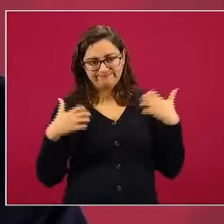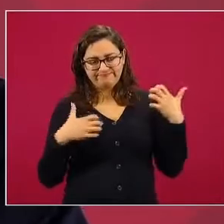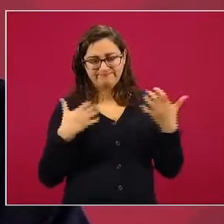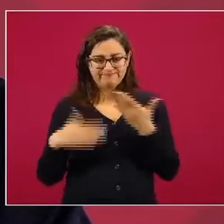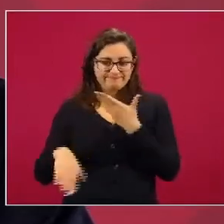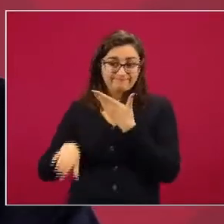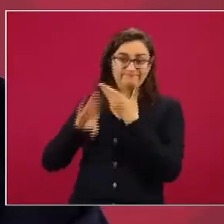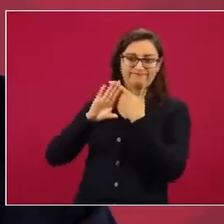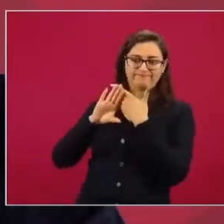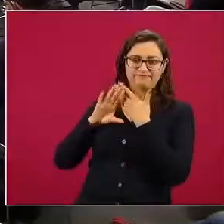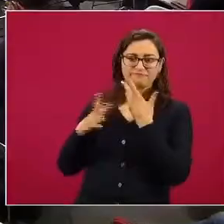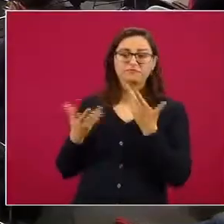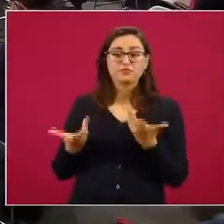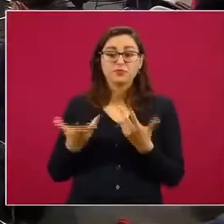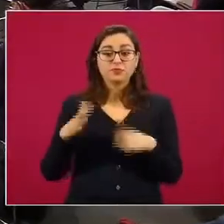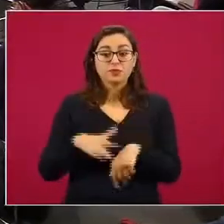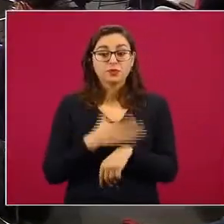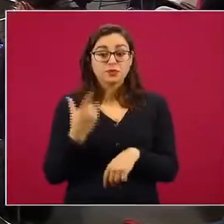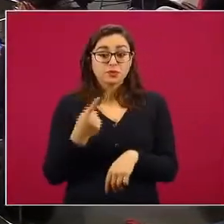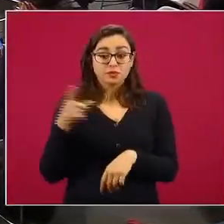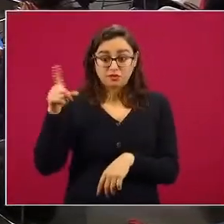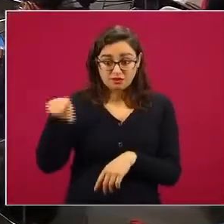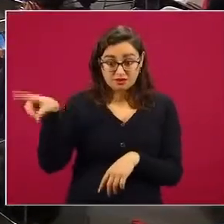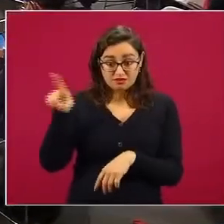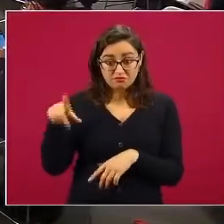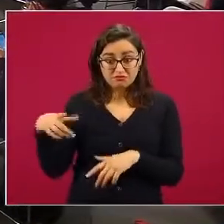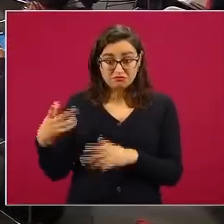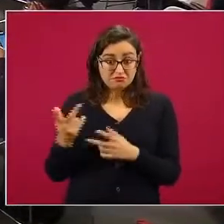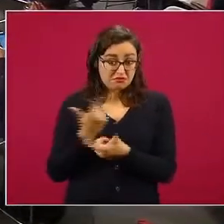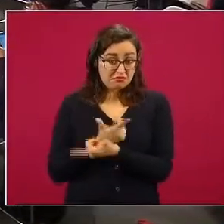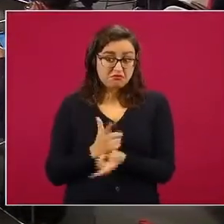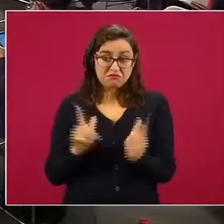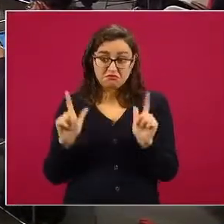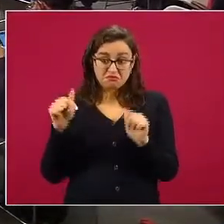porque ya México no es tierra de conquista.